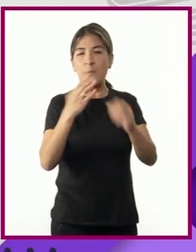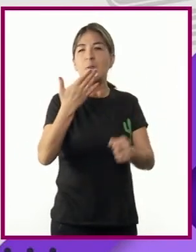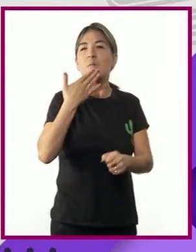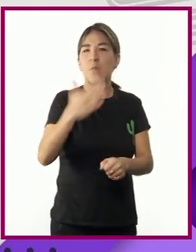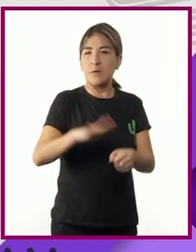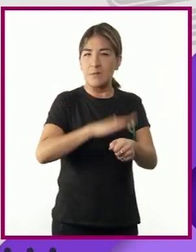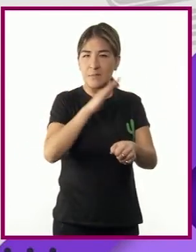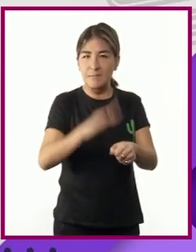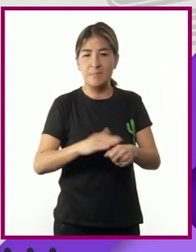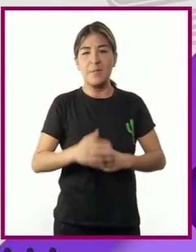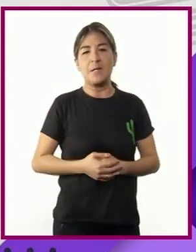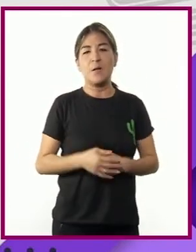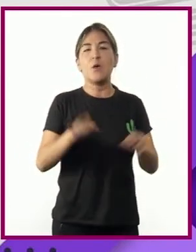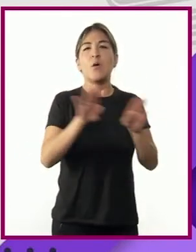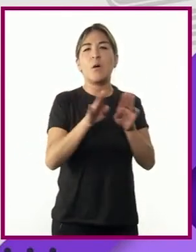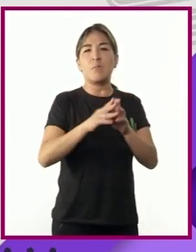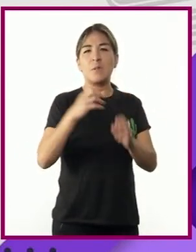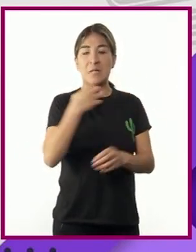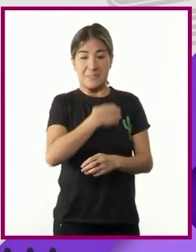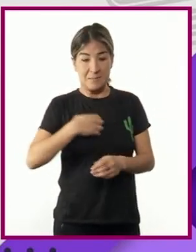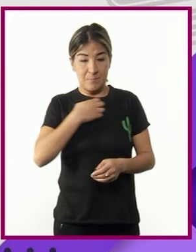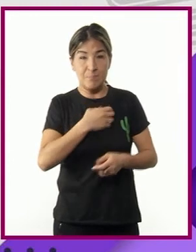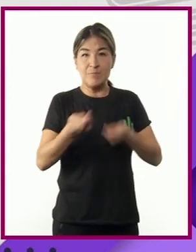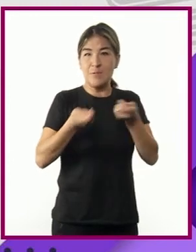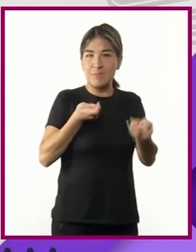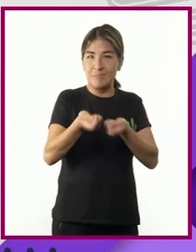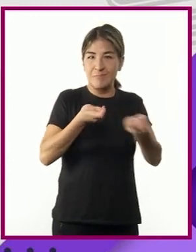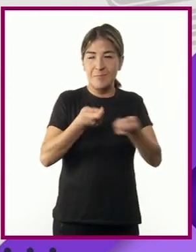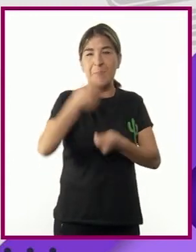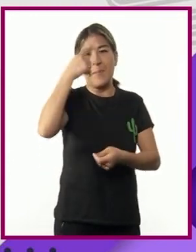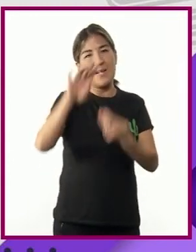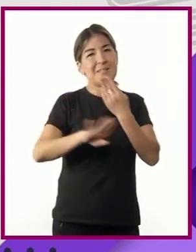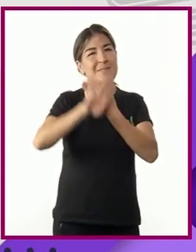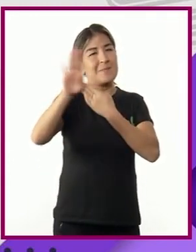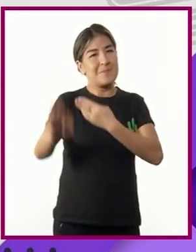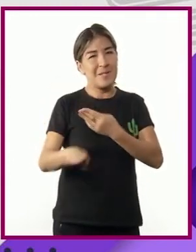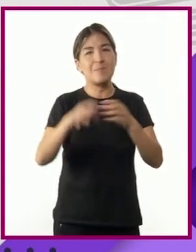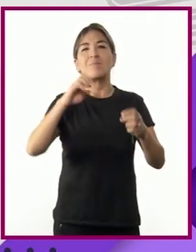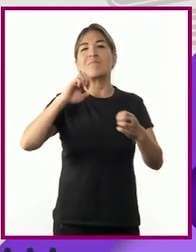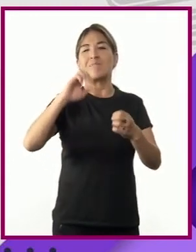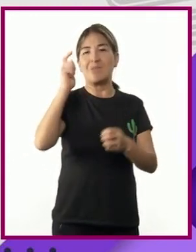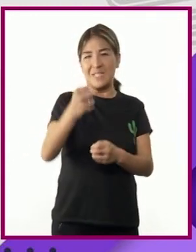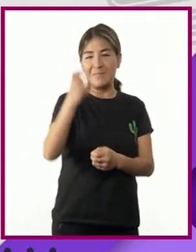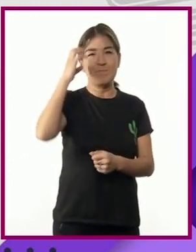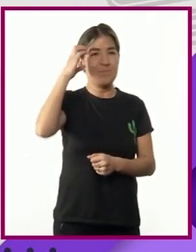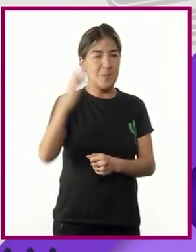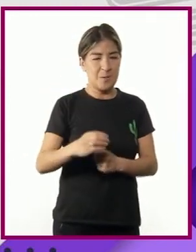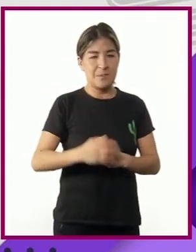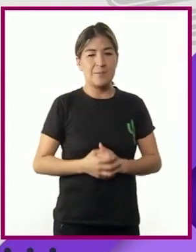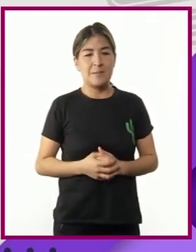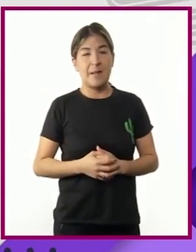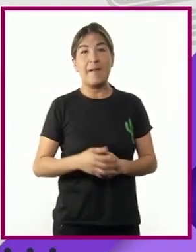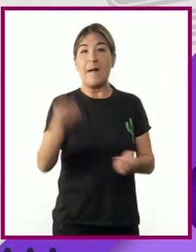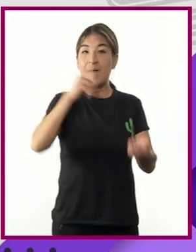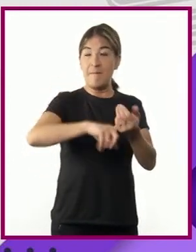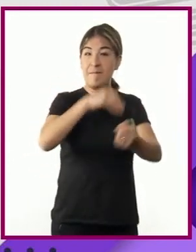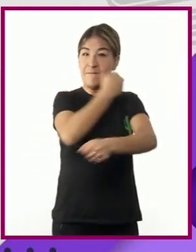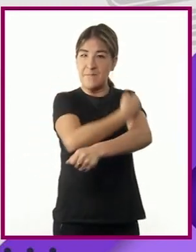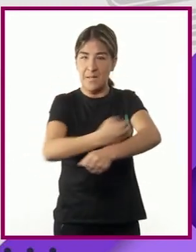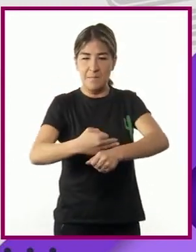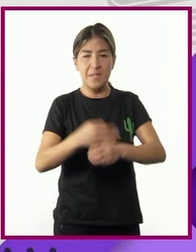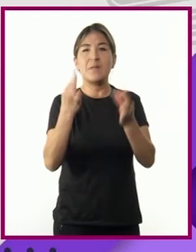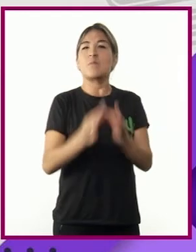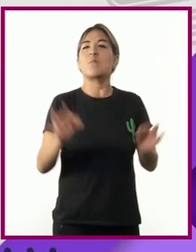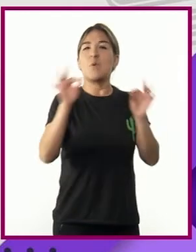asertiva, regular las emociones y evitar la violencia. En el ámbito familiar, propiciar los